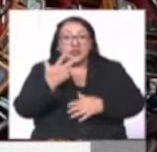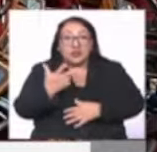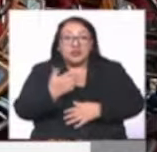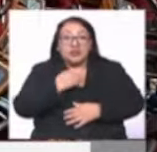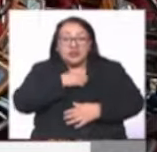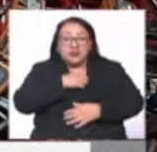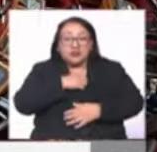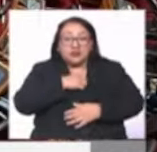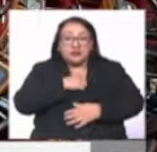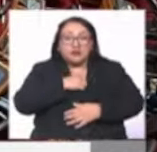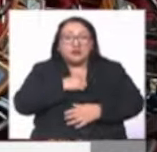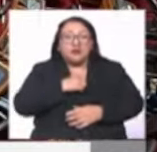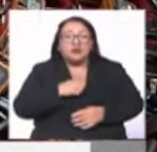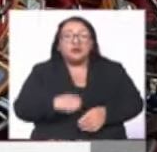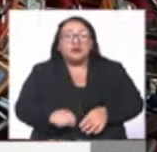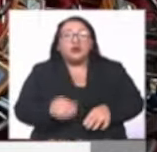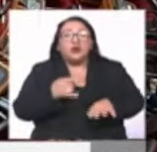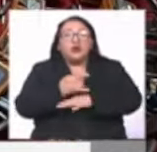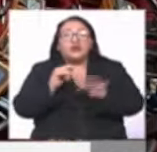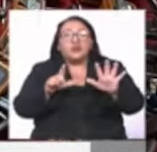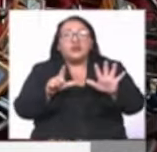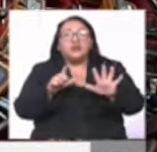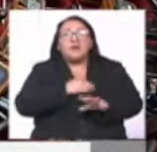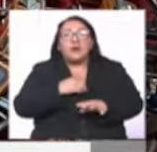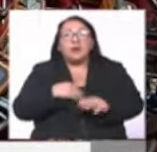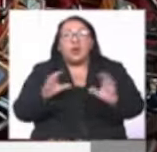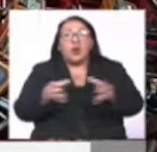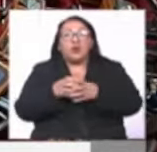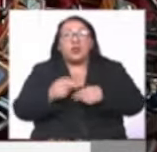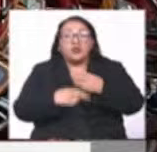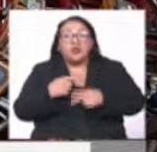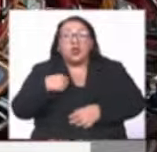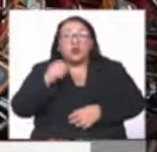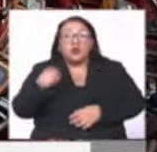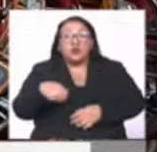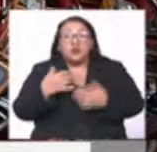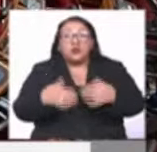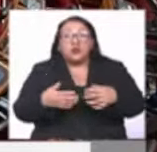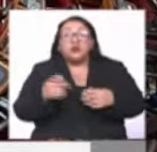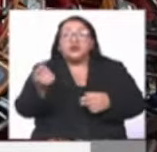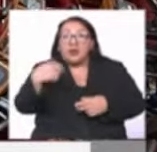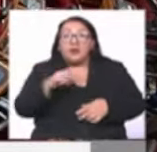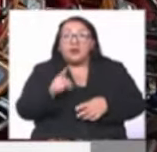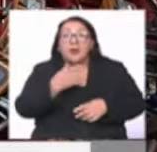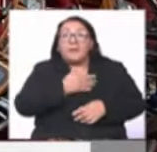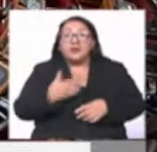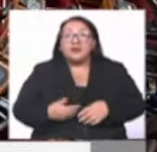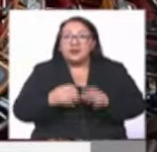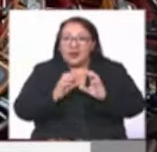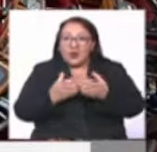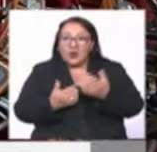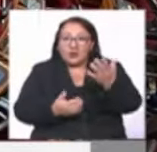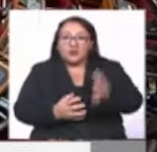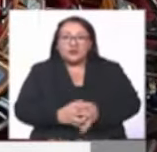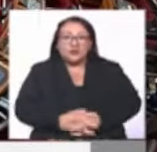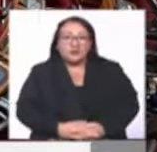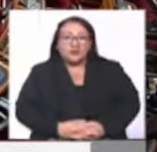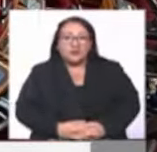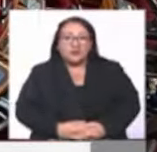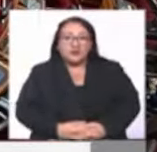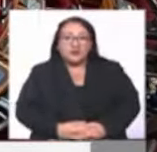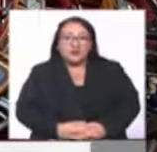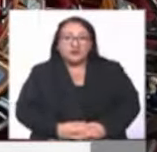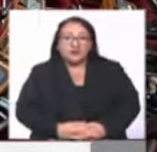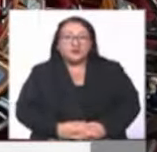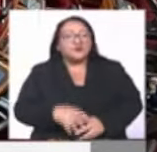contra siete miembros de la junta Nacional de Justicia pero vemos Ya Perla la presencia del titular del parlamento